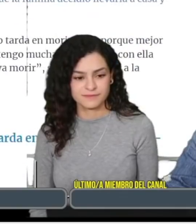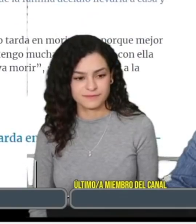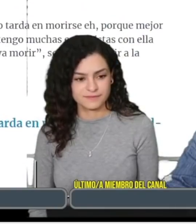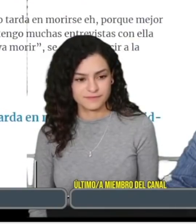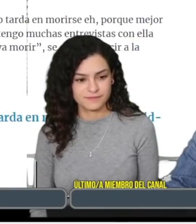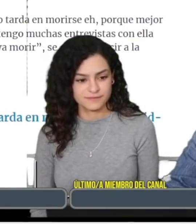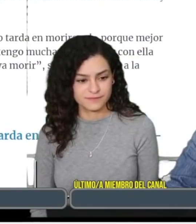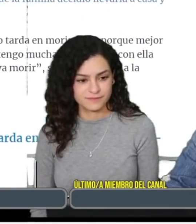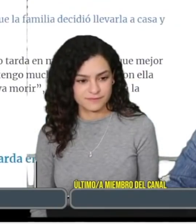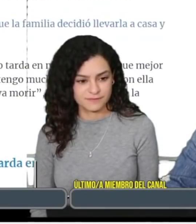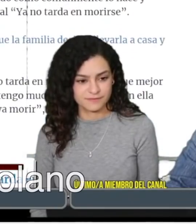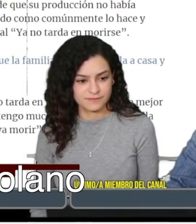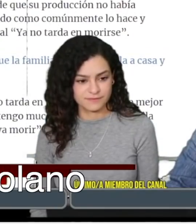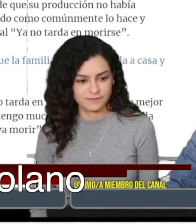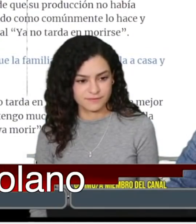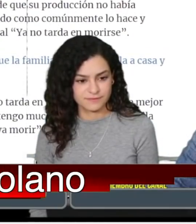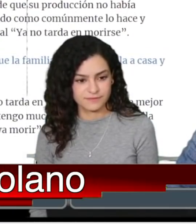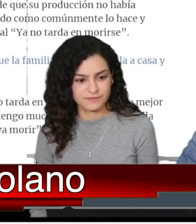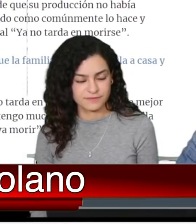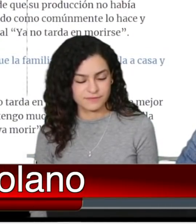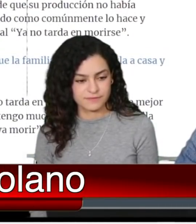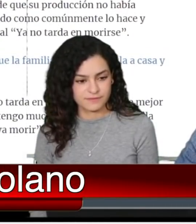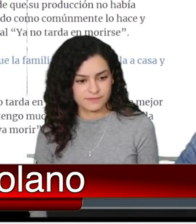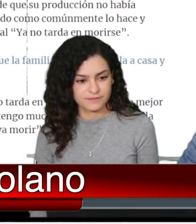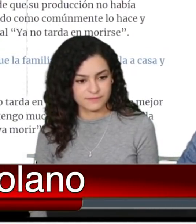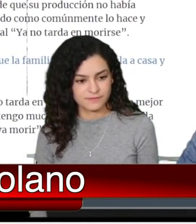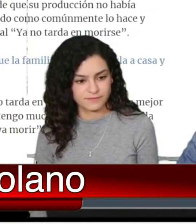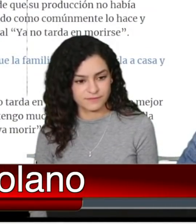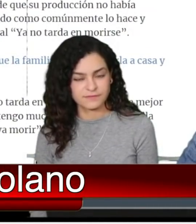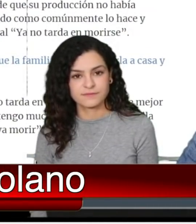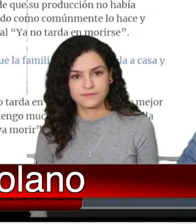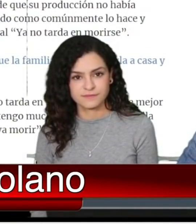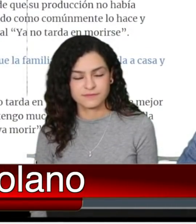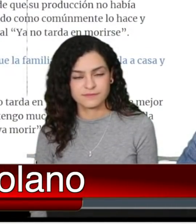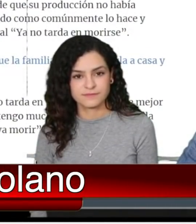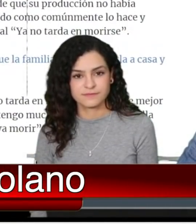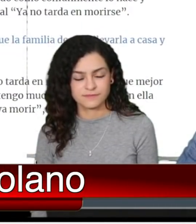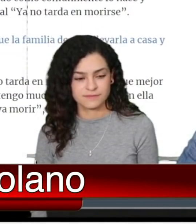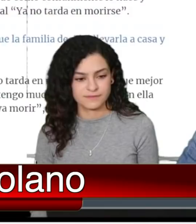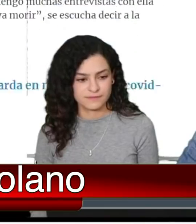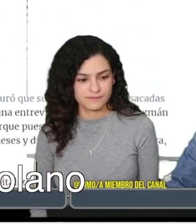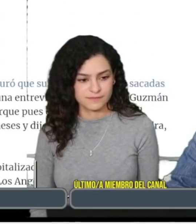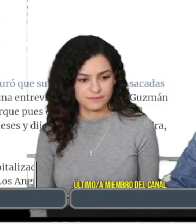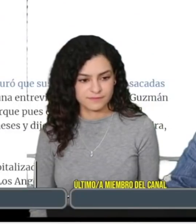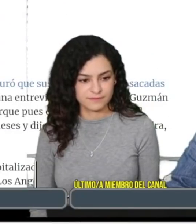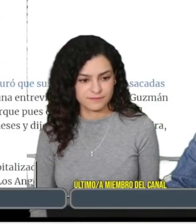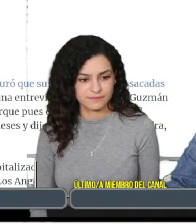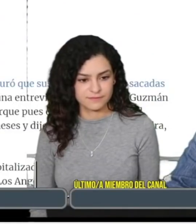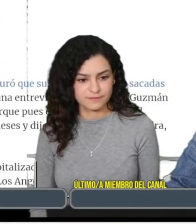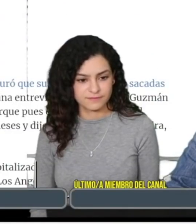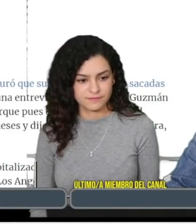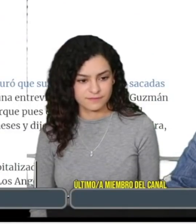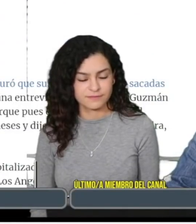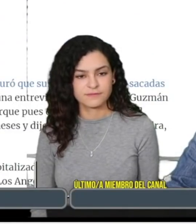pues ya estaba de más mandar disculpas, ¿no? Creo que si ya lo había dicho, pues ya estaba hecho, ¿no? Al contrario, afrontarlo y sobre todo decir que